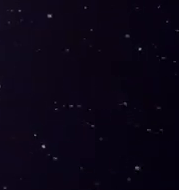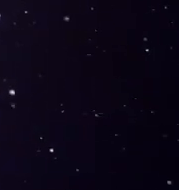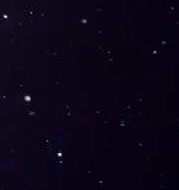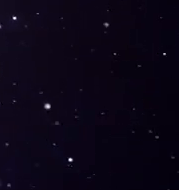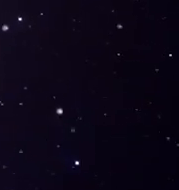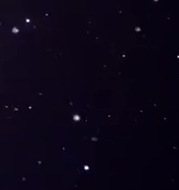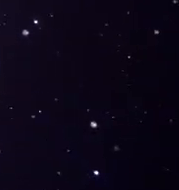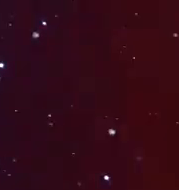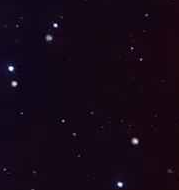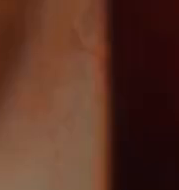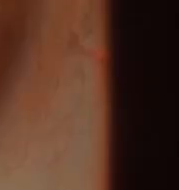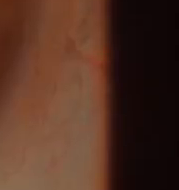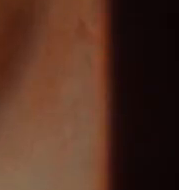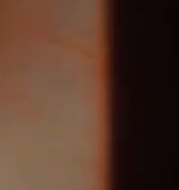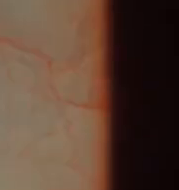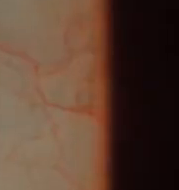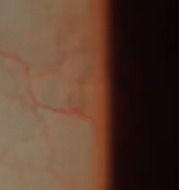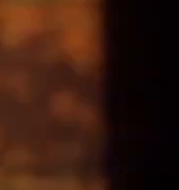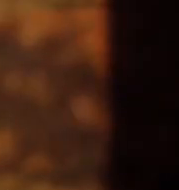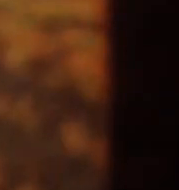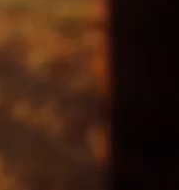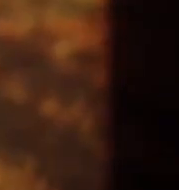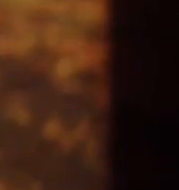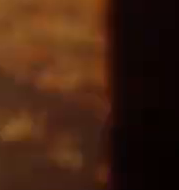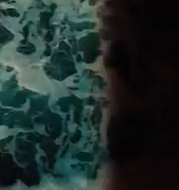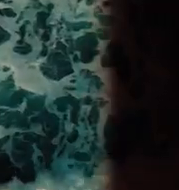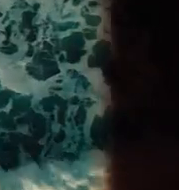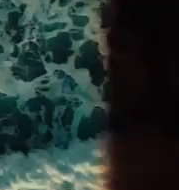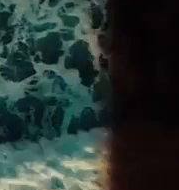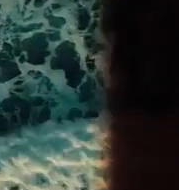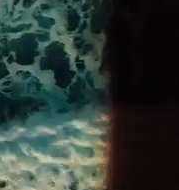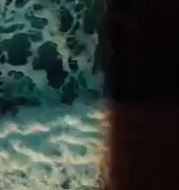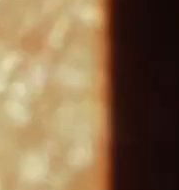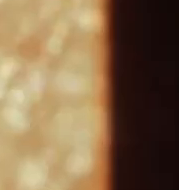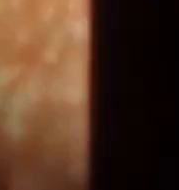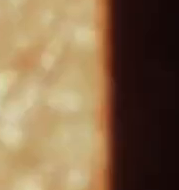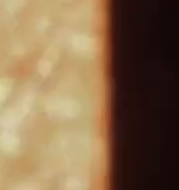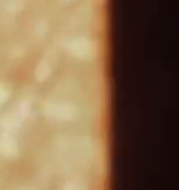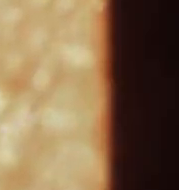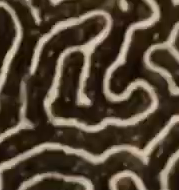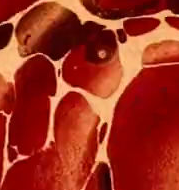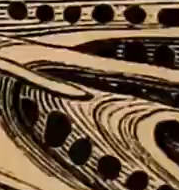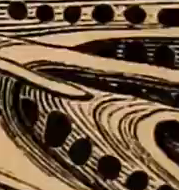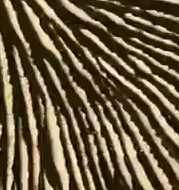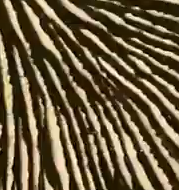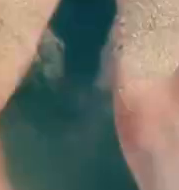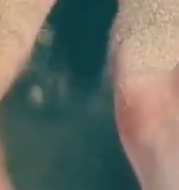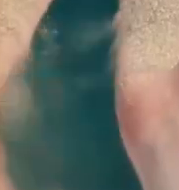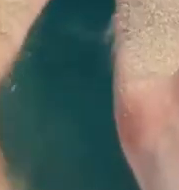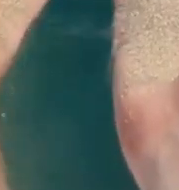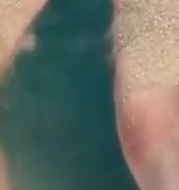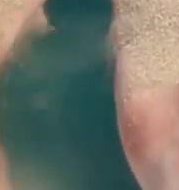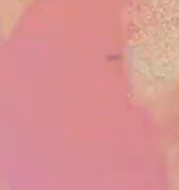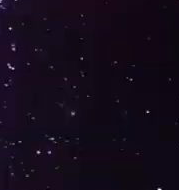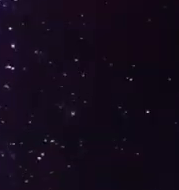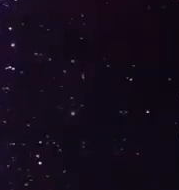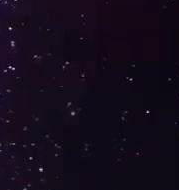¿Qué somos los humanos? ¿Qué significa ser humano? Cerebro y